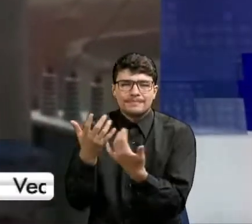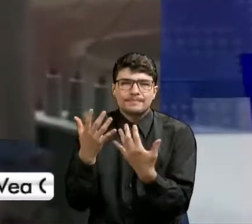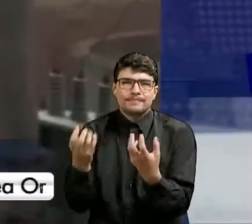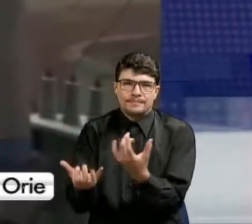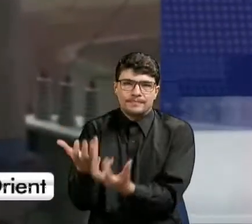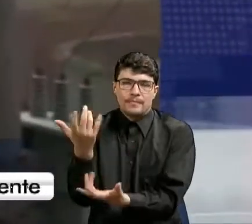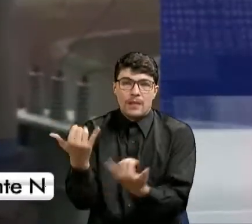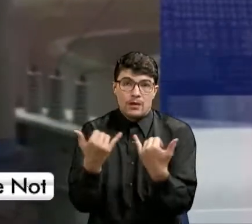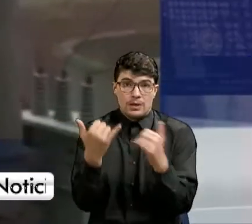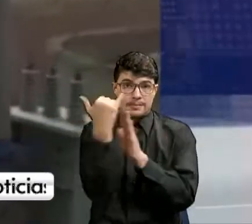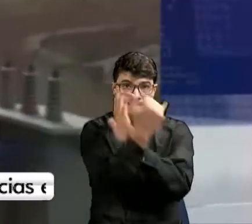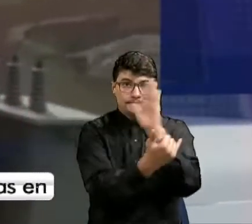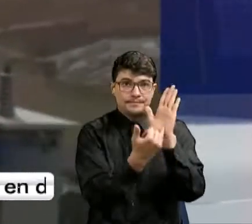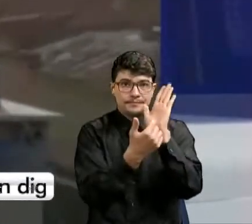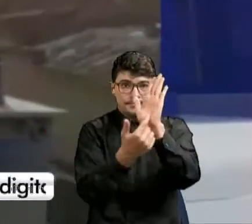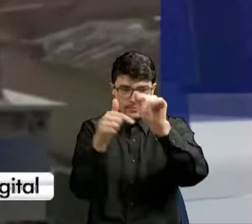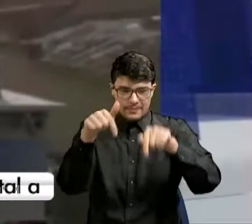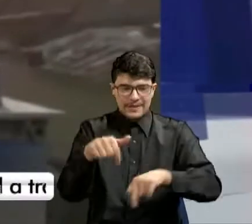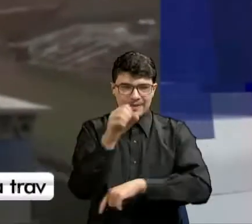en Oriente Noticias.